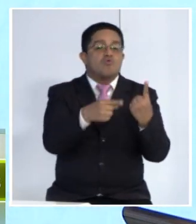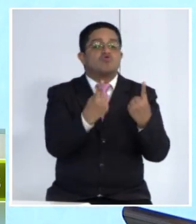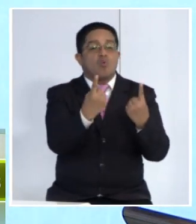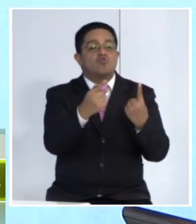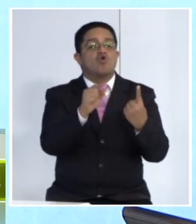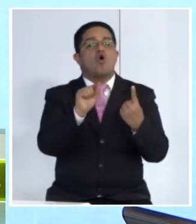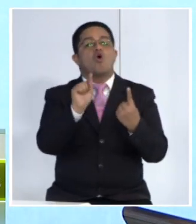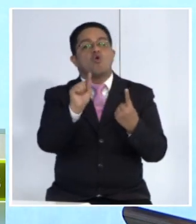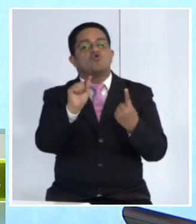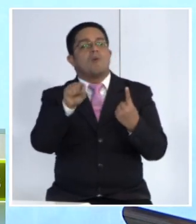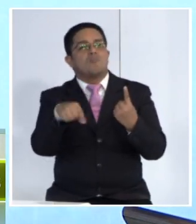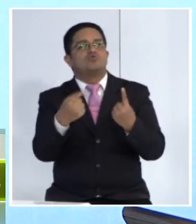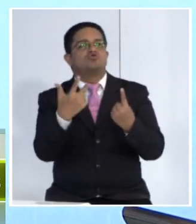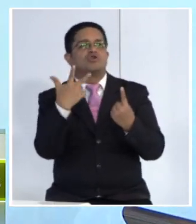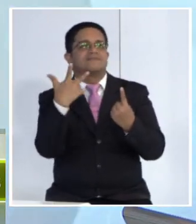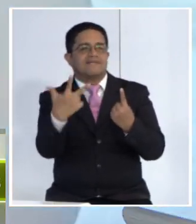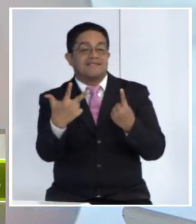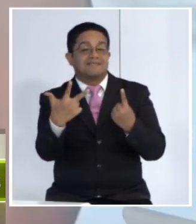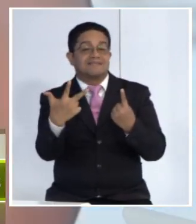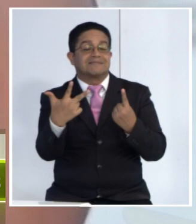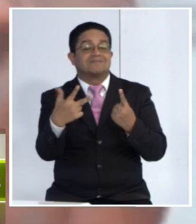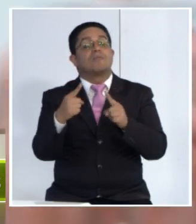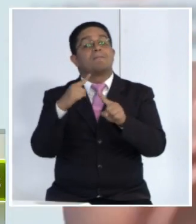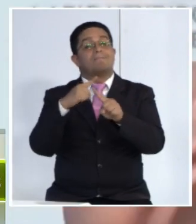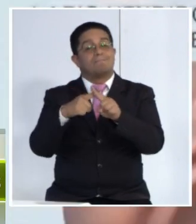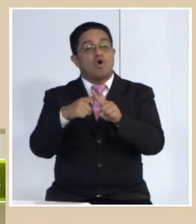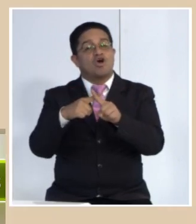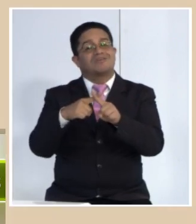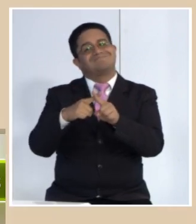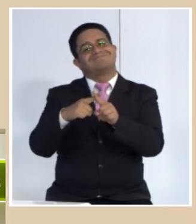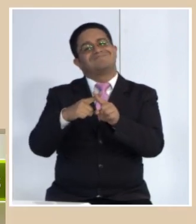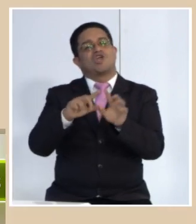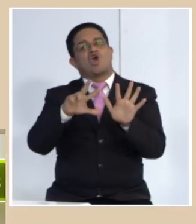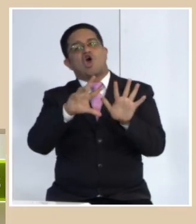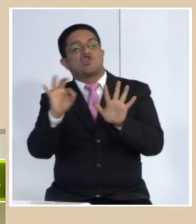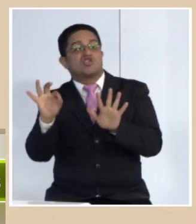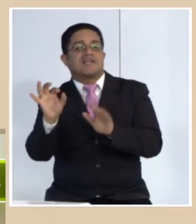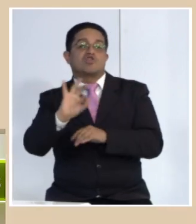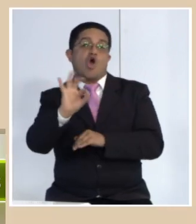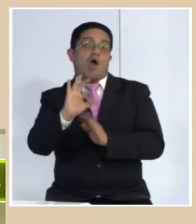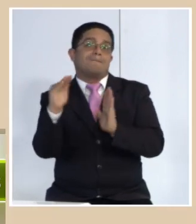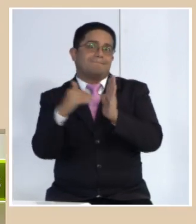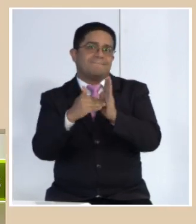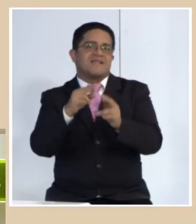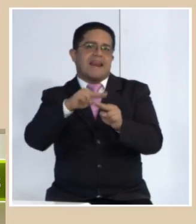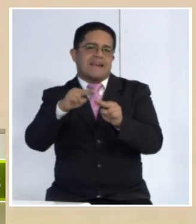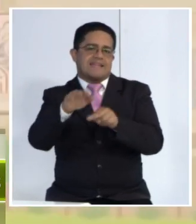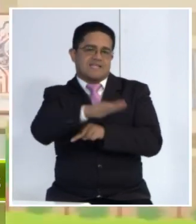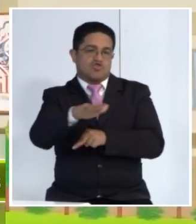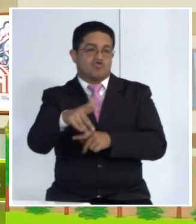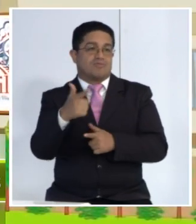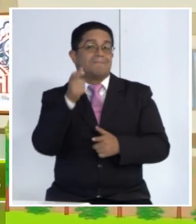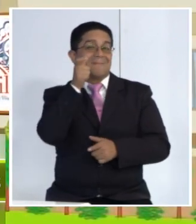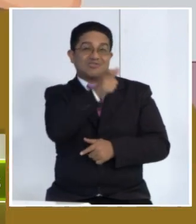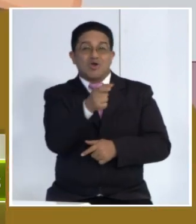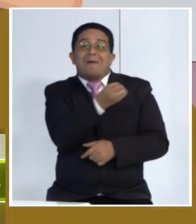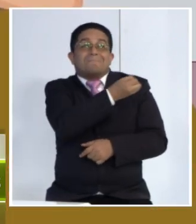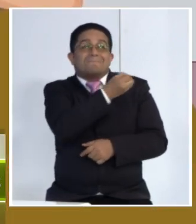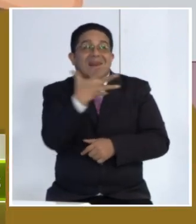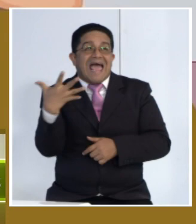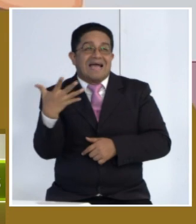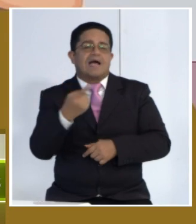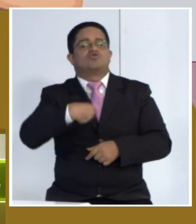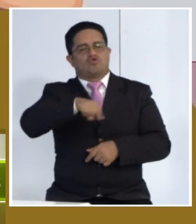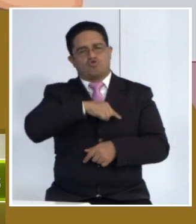y 1.3 por cada 800 a 1000 niños nacidos. La raza blanca, que nosotros también